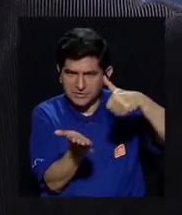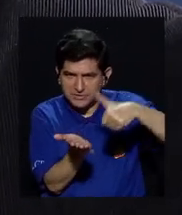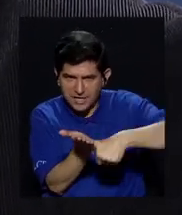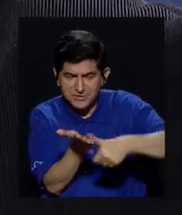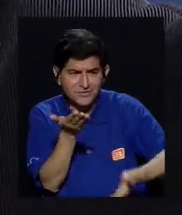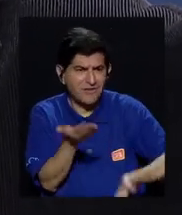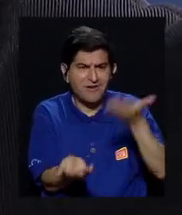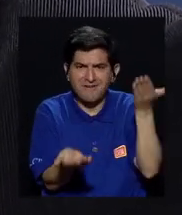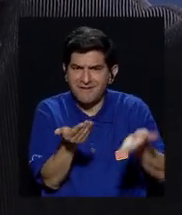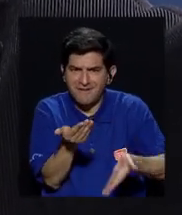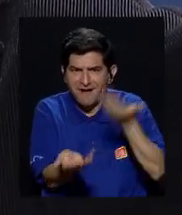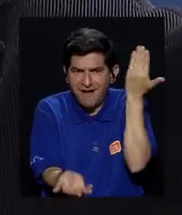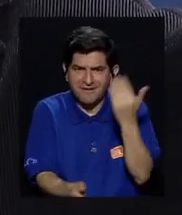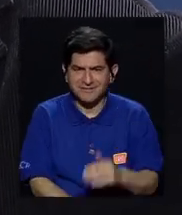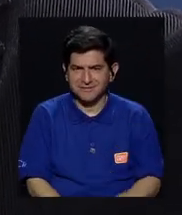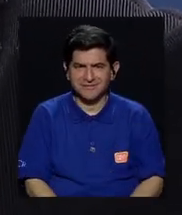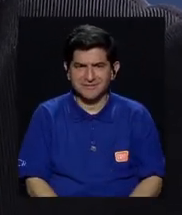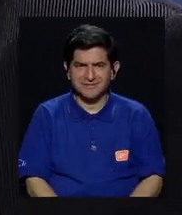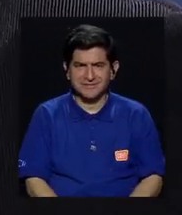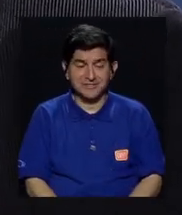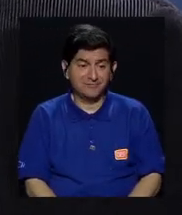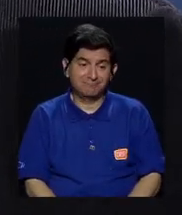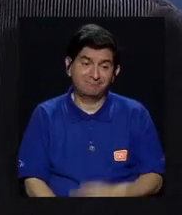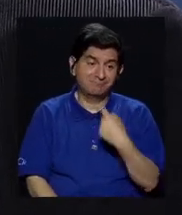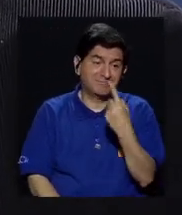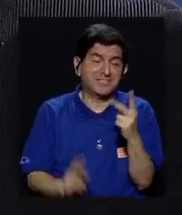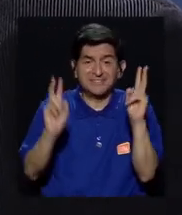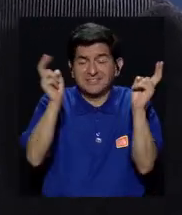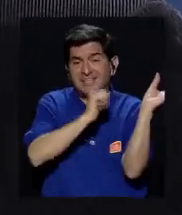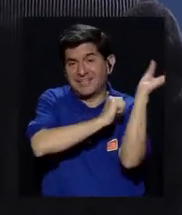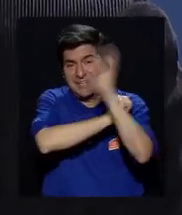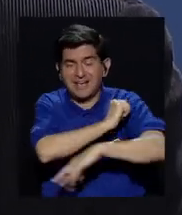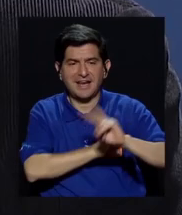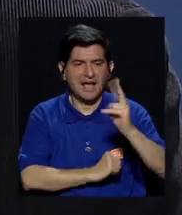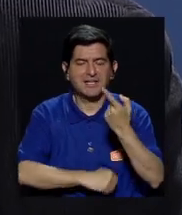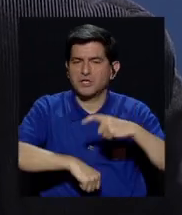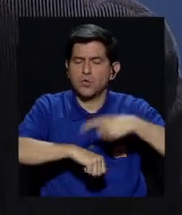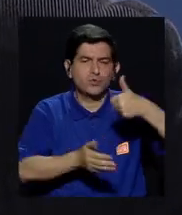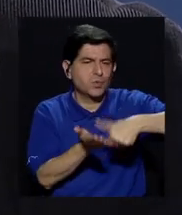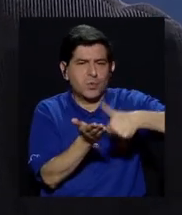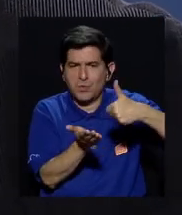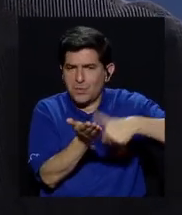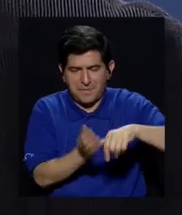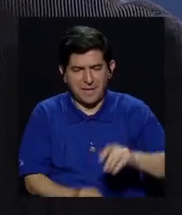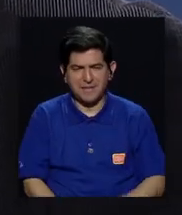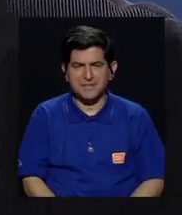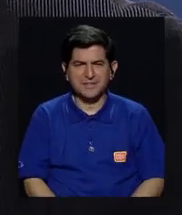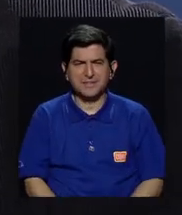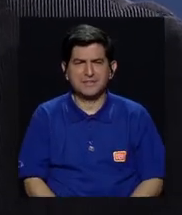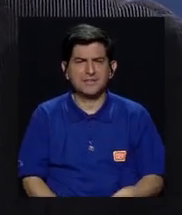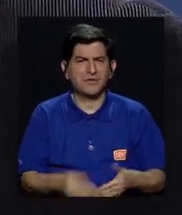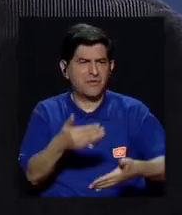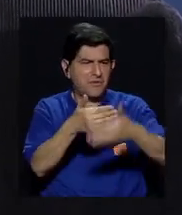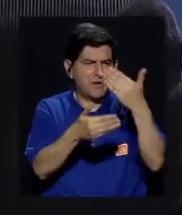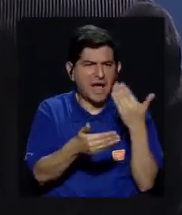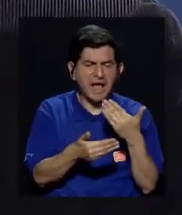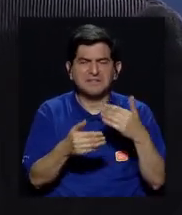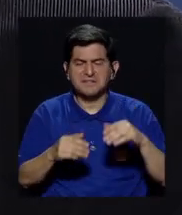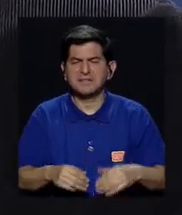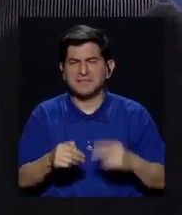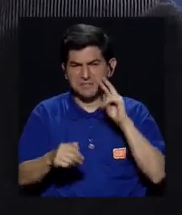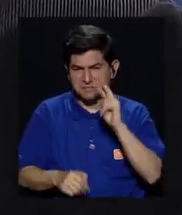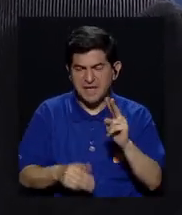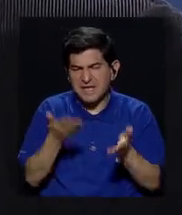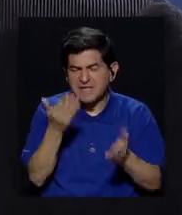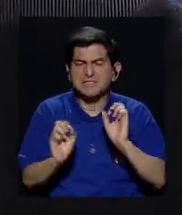prácticamente estaba condenada por llamarlo de alguna forma a una segunda ronda que hay hay un espacio que ya antes veía que ahora lo podemos